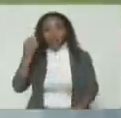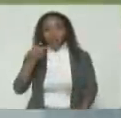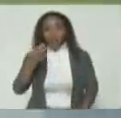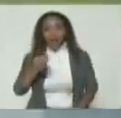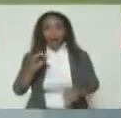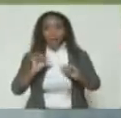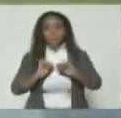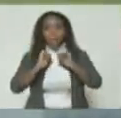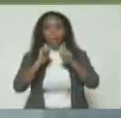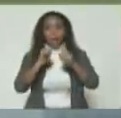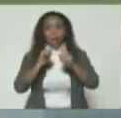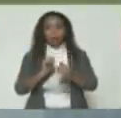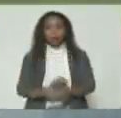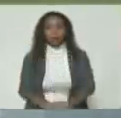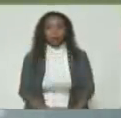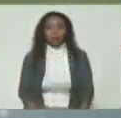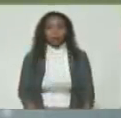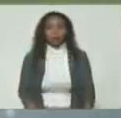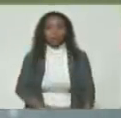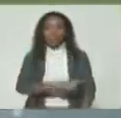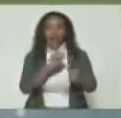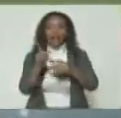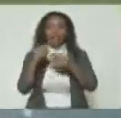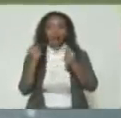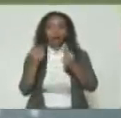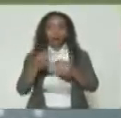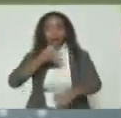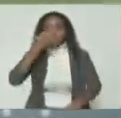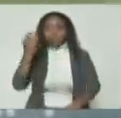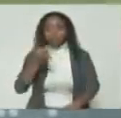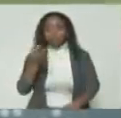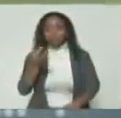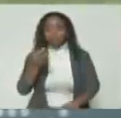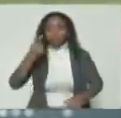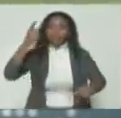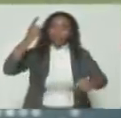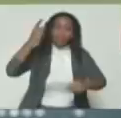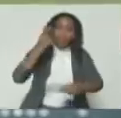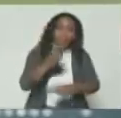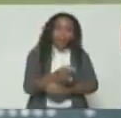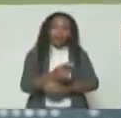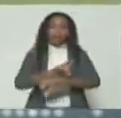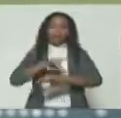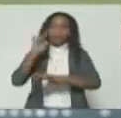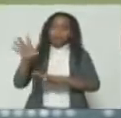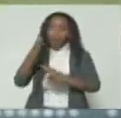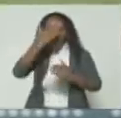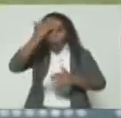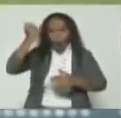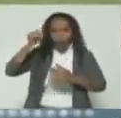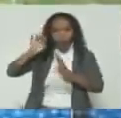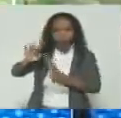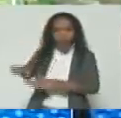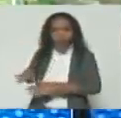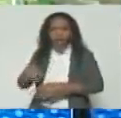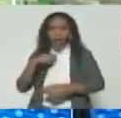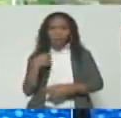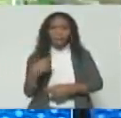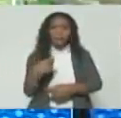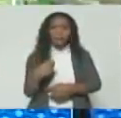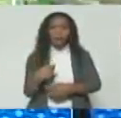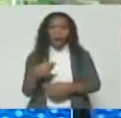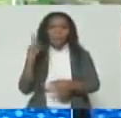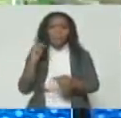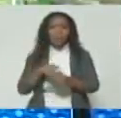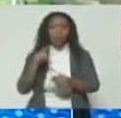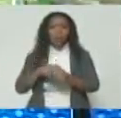surgido y esa economía real debe dejar atrás el rentismo petrolero como